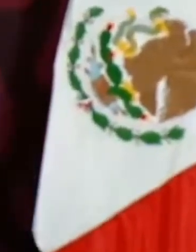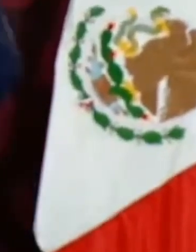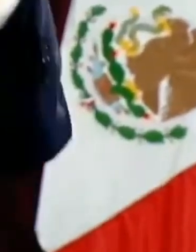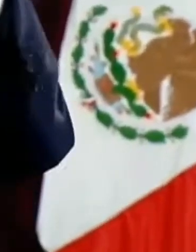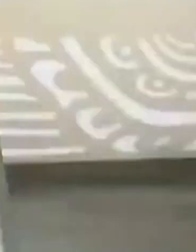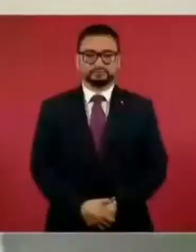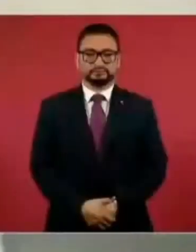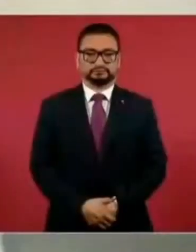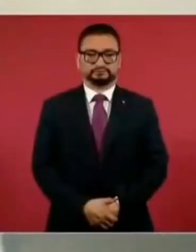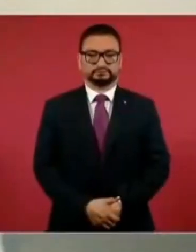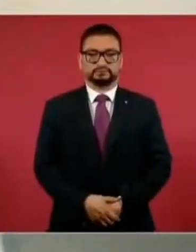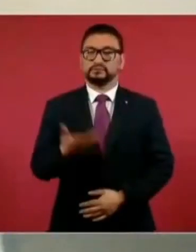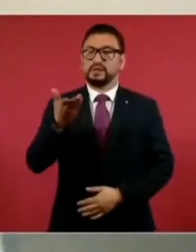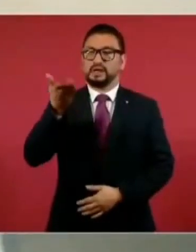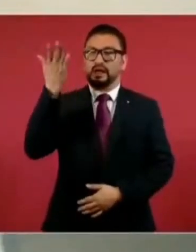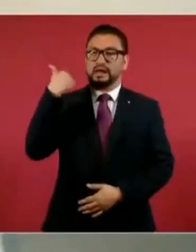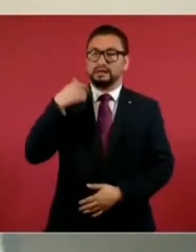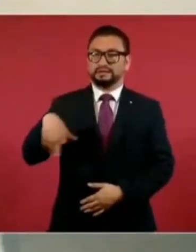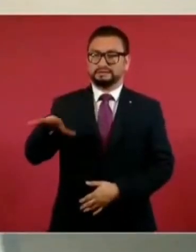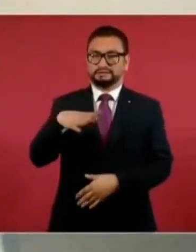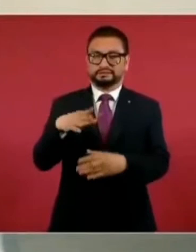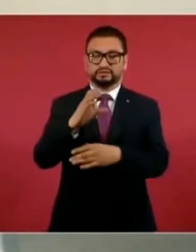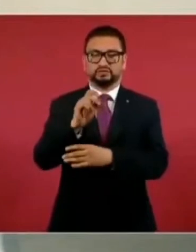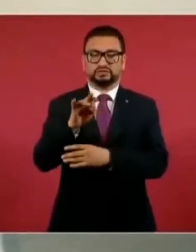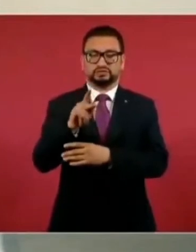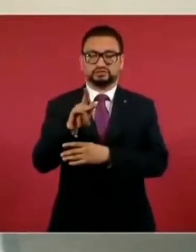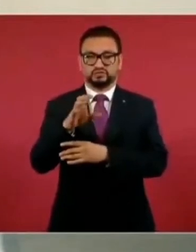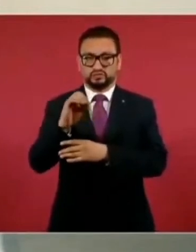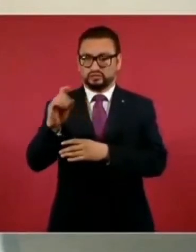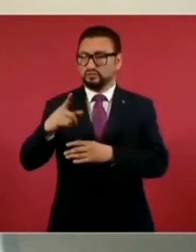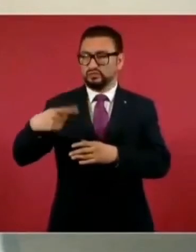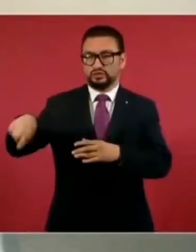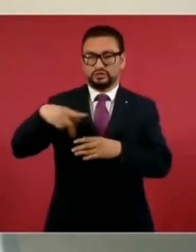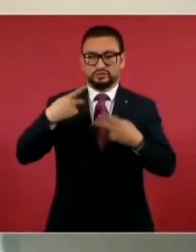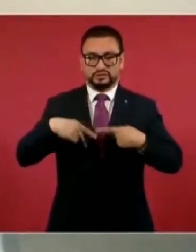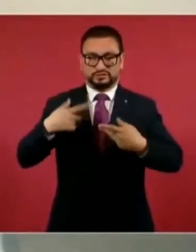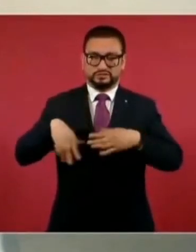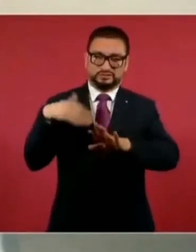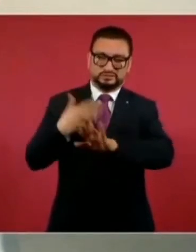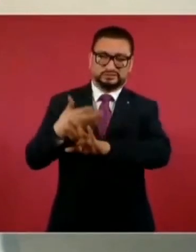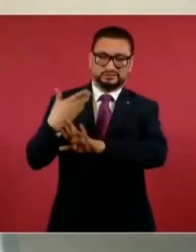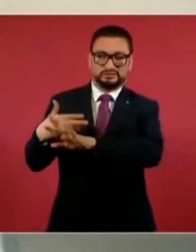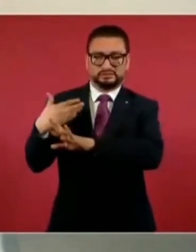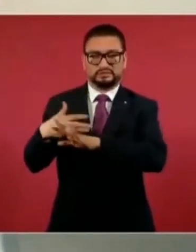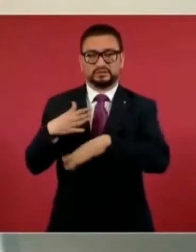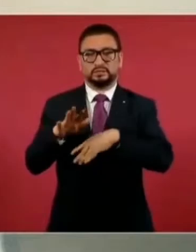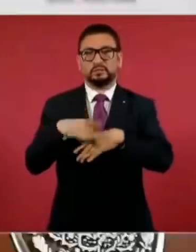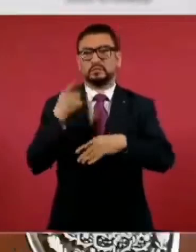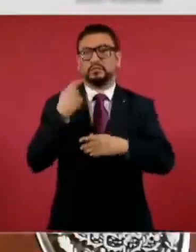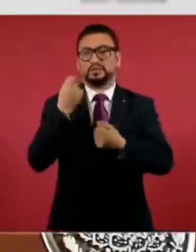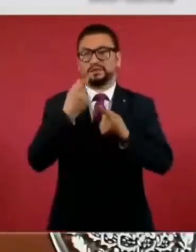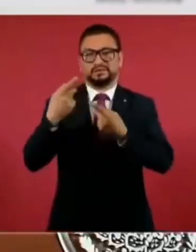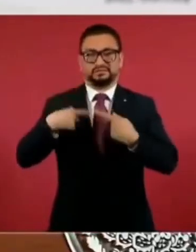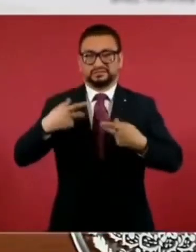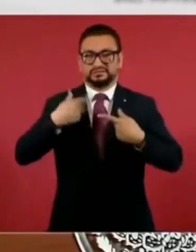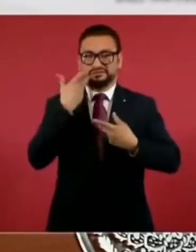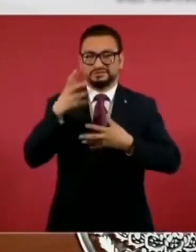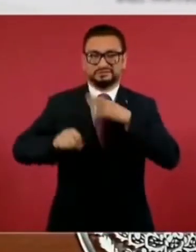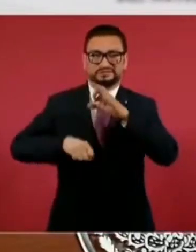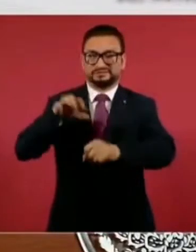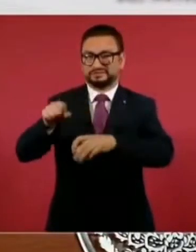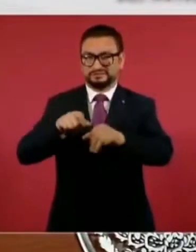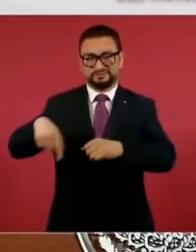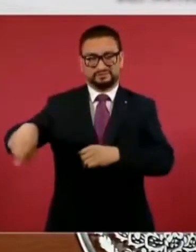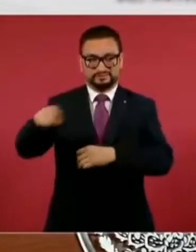por los caciques, por los acaparadores, los coyotes,